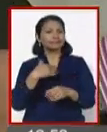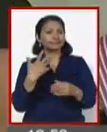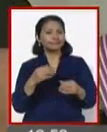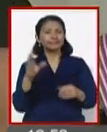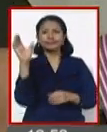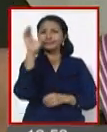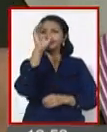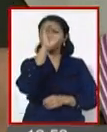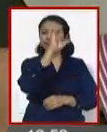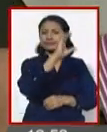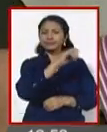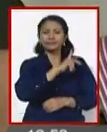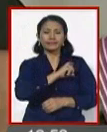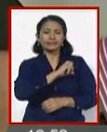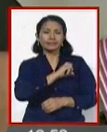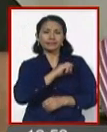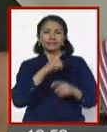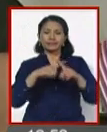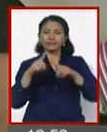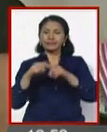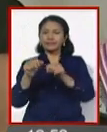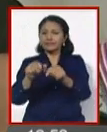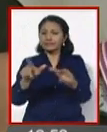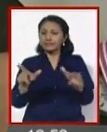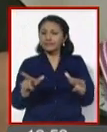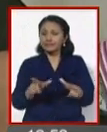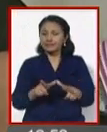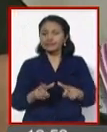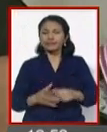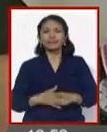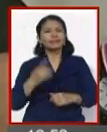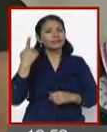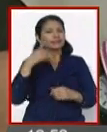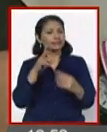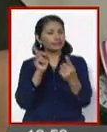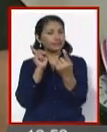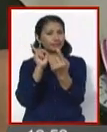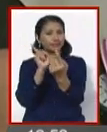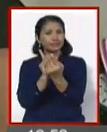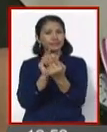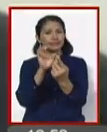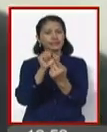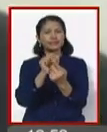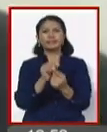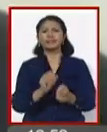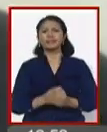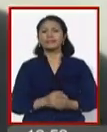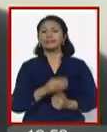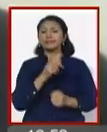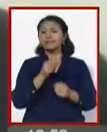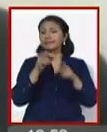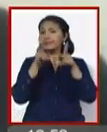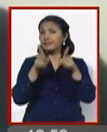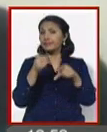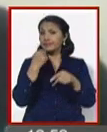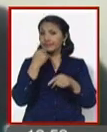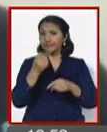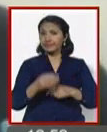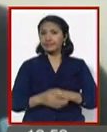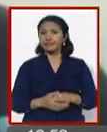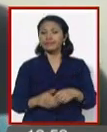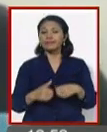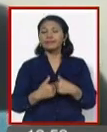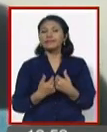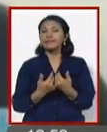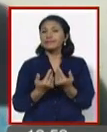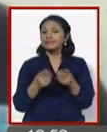realizando operaciones tácticas policiales en distintos puntos de la ciudad para dar con el paradero de la persona que vos has mencionado,